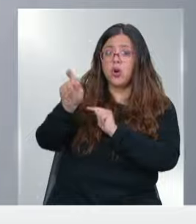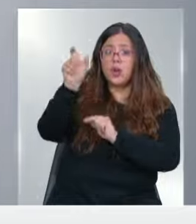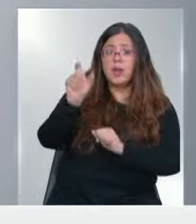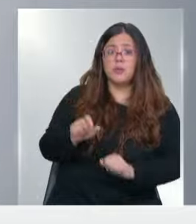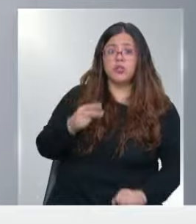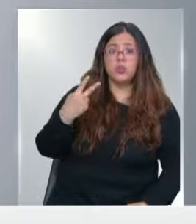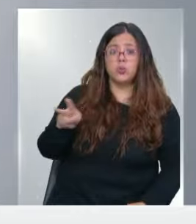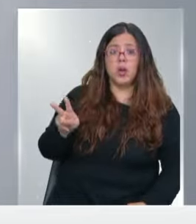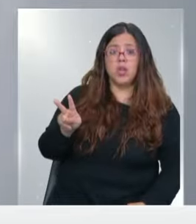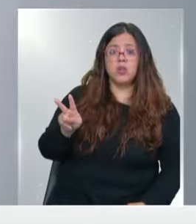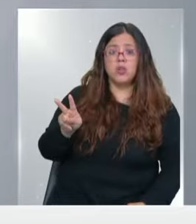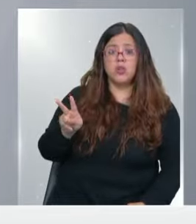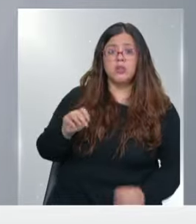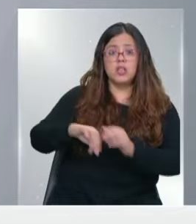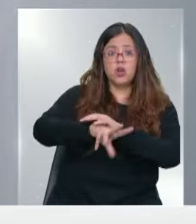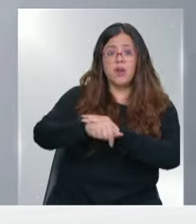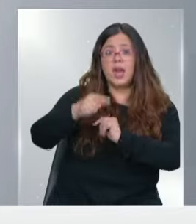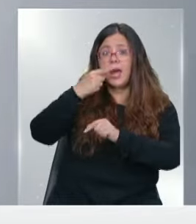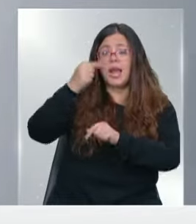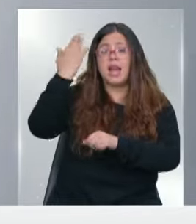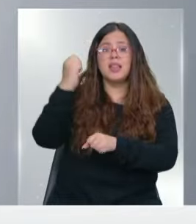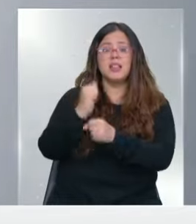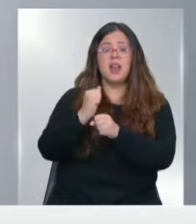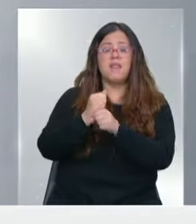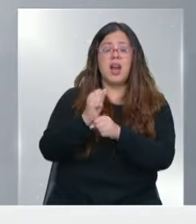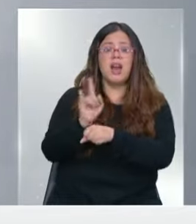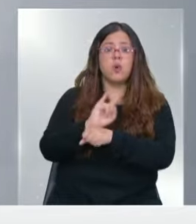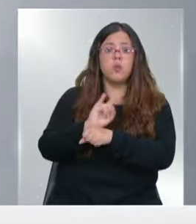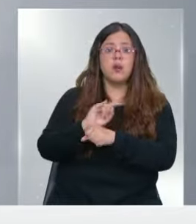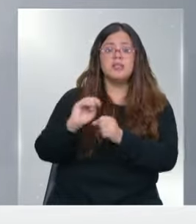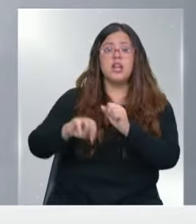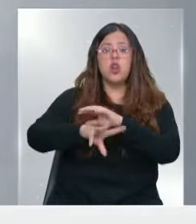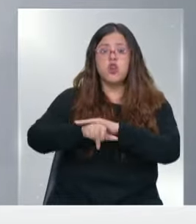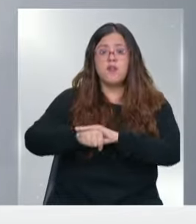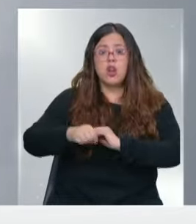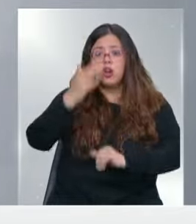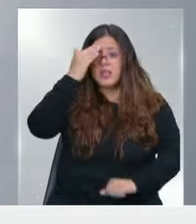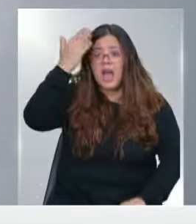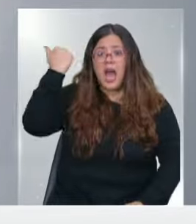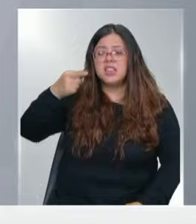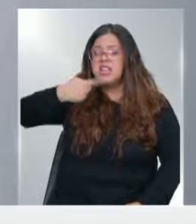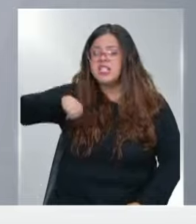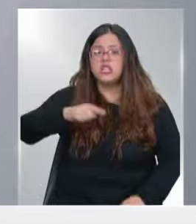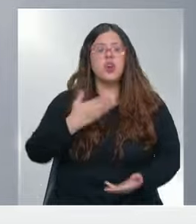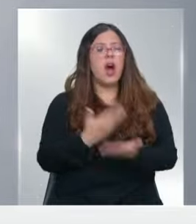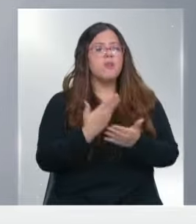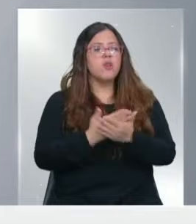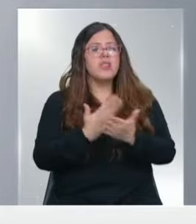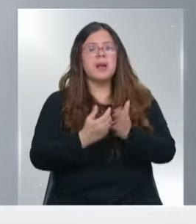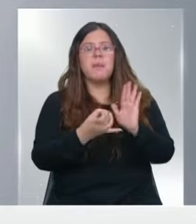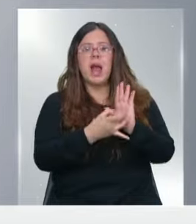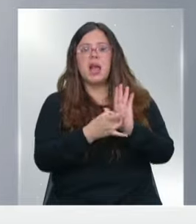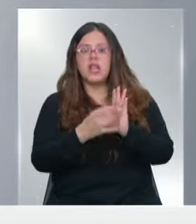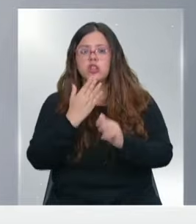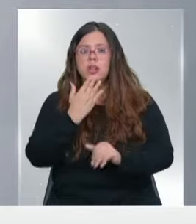auto, se lo robaron a él también, él trabajaba de Uber. Se lo robaron hace días y lo usaron para cometer los delitos, cabrón.